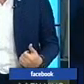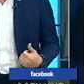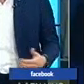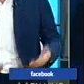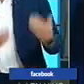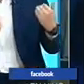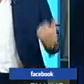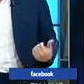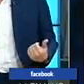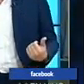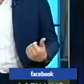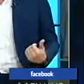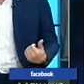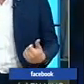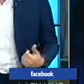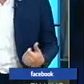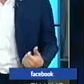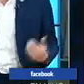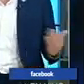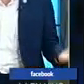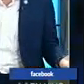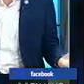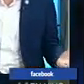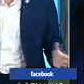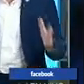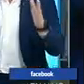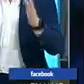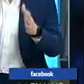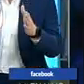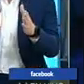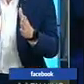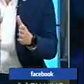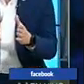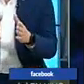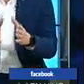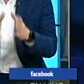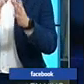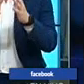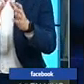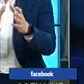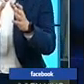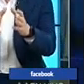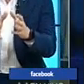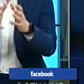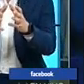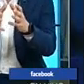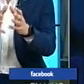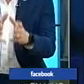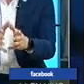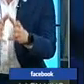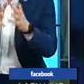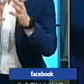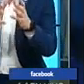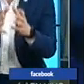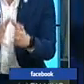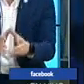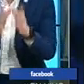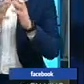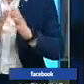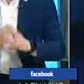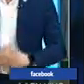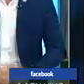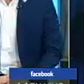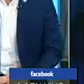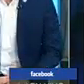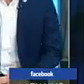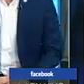Salvador ni Guatemala se puede salir entonces ¿qué pasa? está un problema la problemática es que este organismo o esta institución